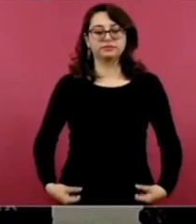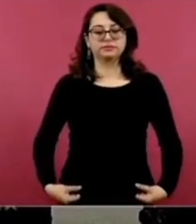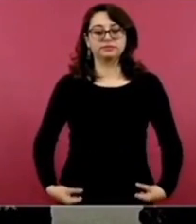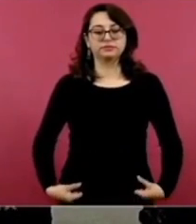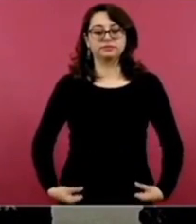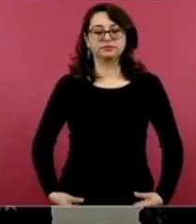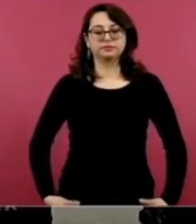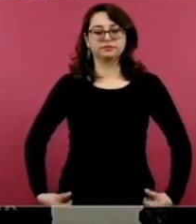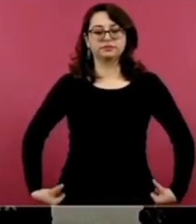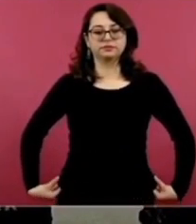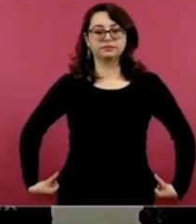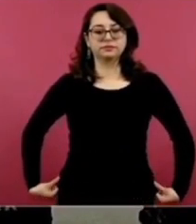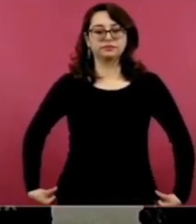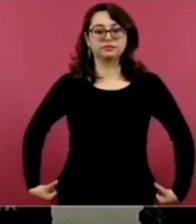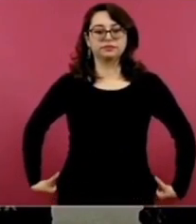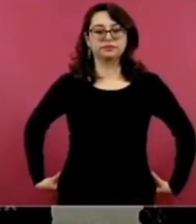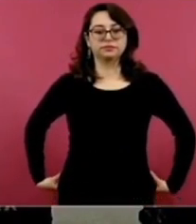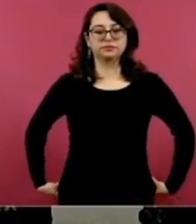miren,